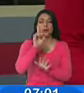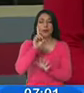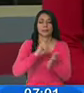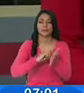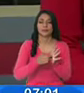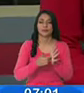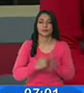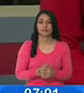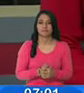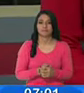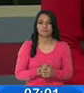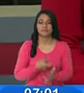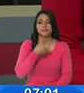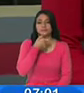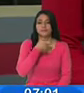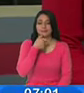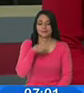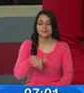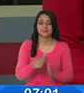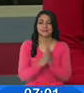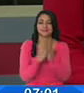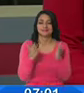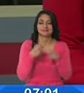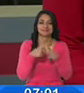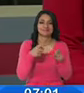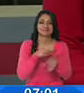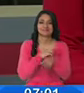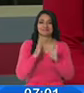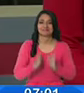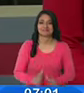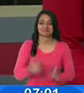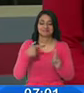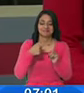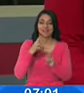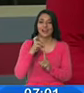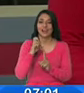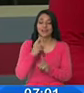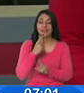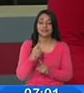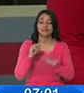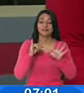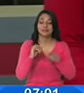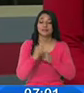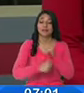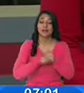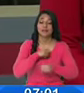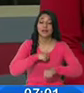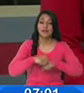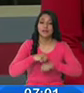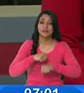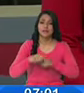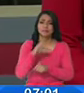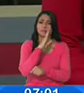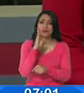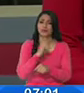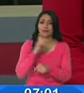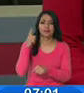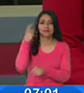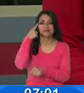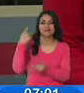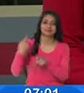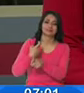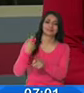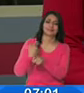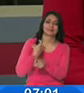7:01 y en entrevista con Diario El Comercio, el ex fiscal Galo Chiriboga aseguró que durante sus 6 años de gestión no recibió presiones del